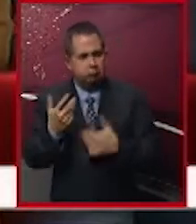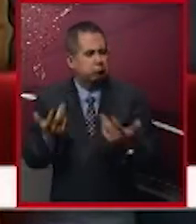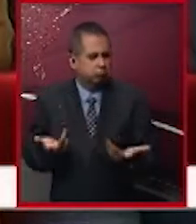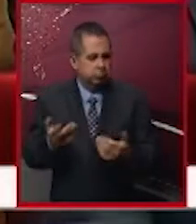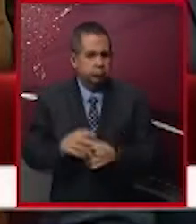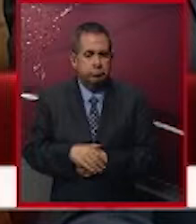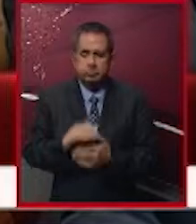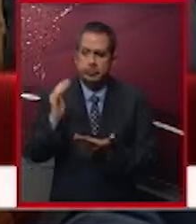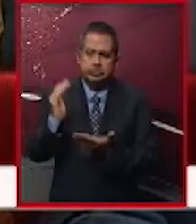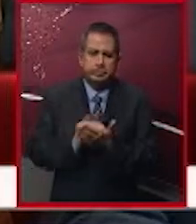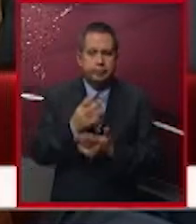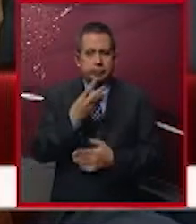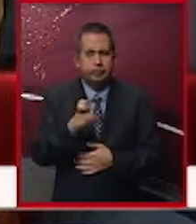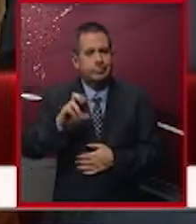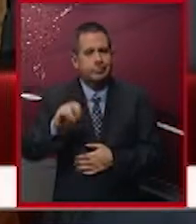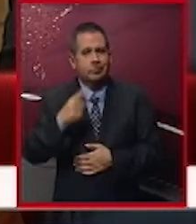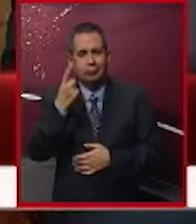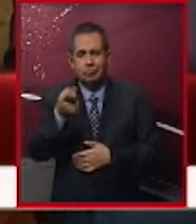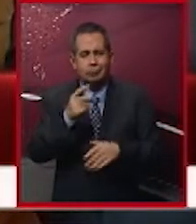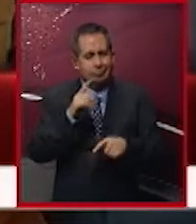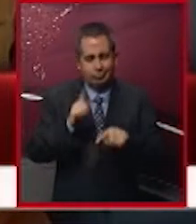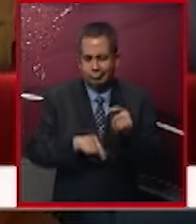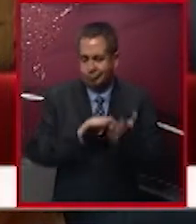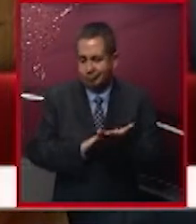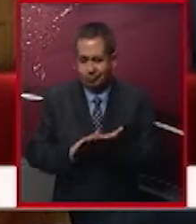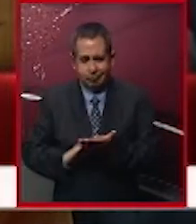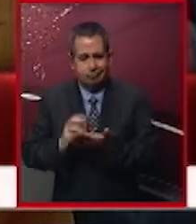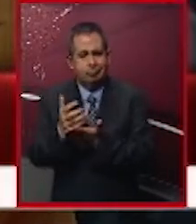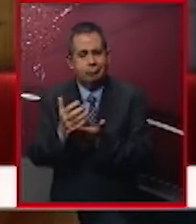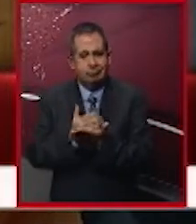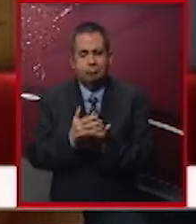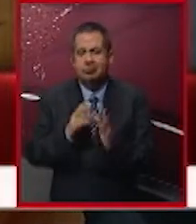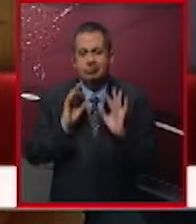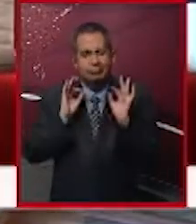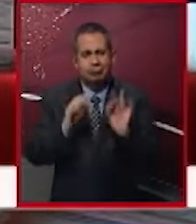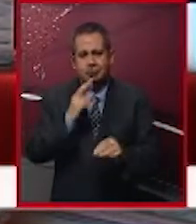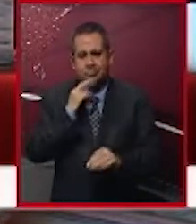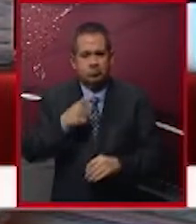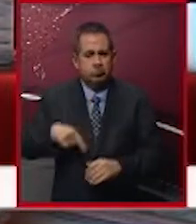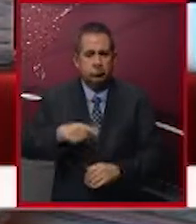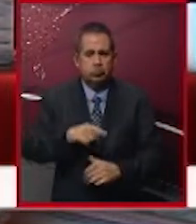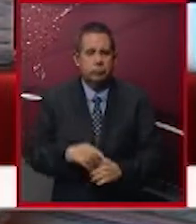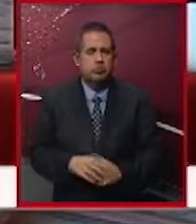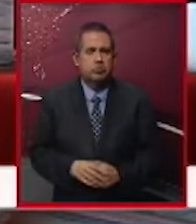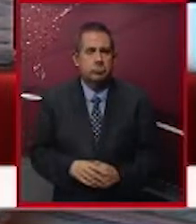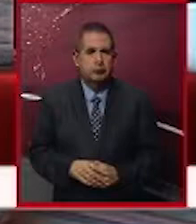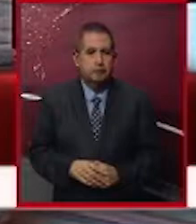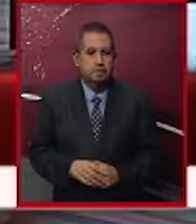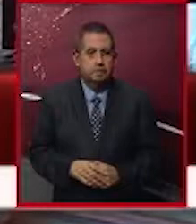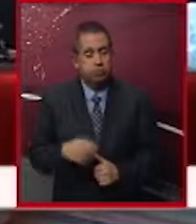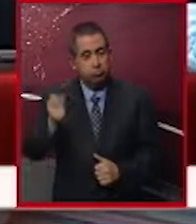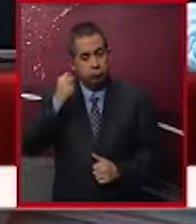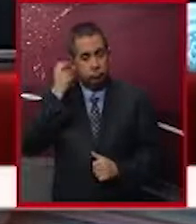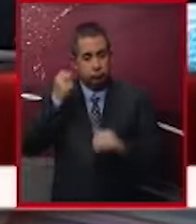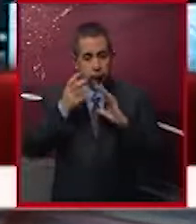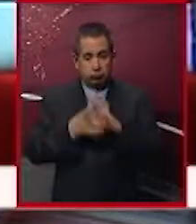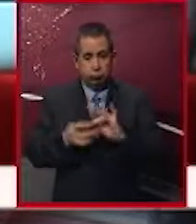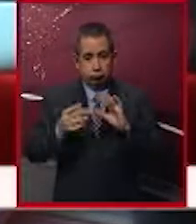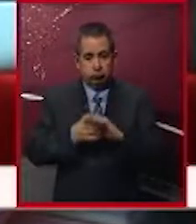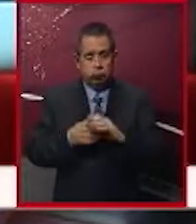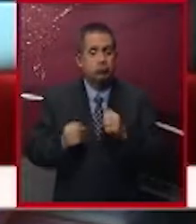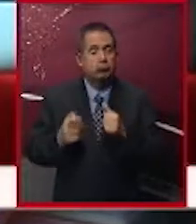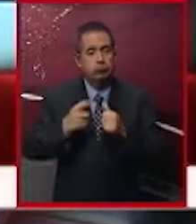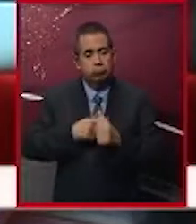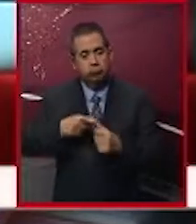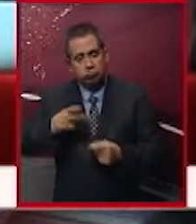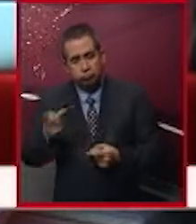eliminar 301 trámites, con un ahorro significativo para la economía. Bueno, y luego de la exposición del funcionario iniciaron las rondas